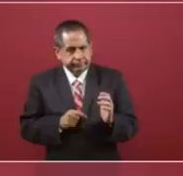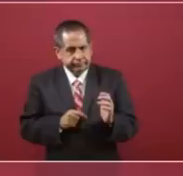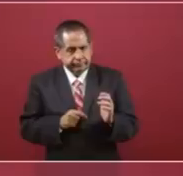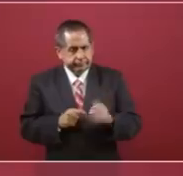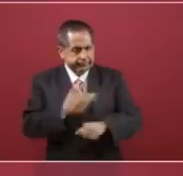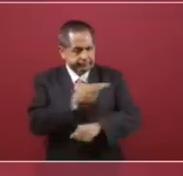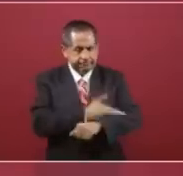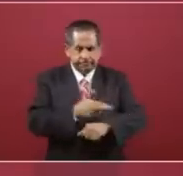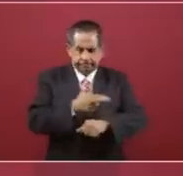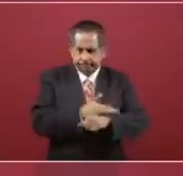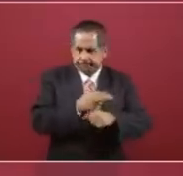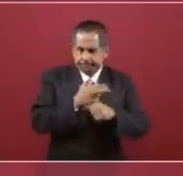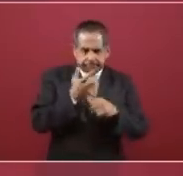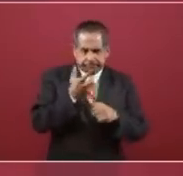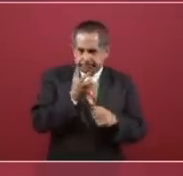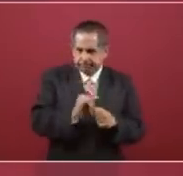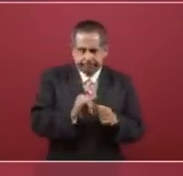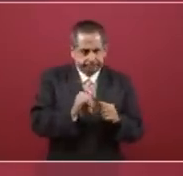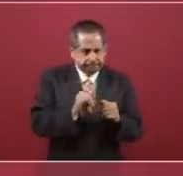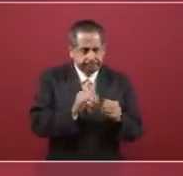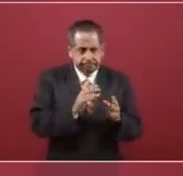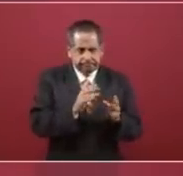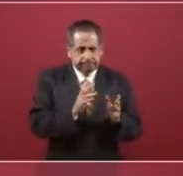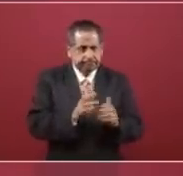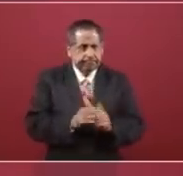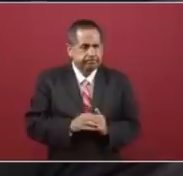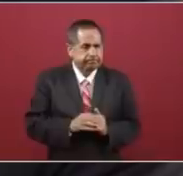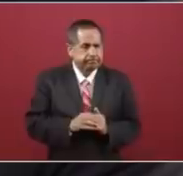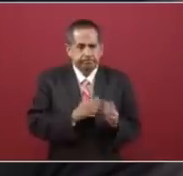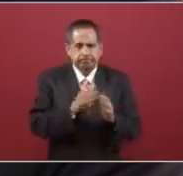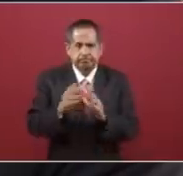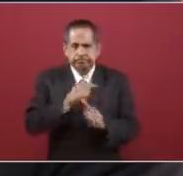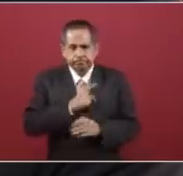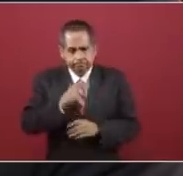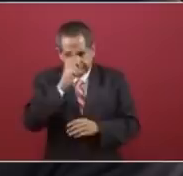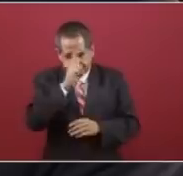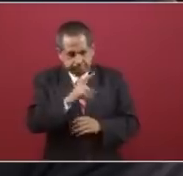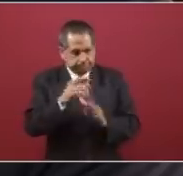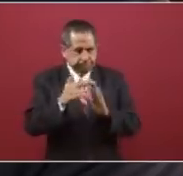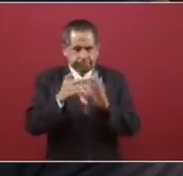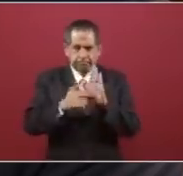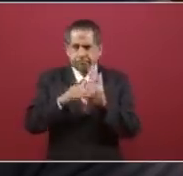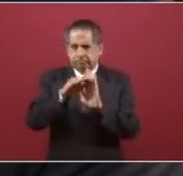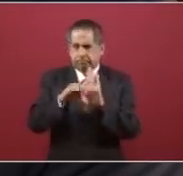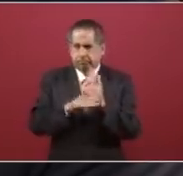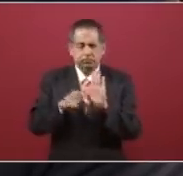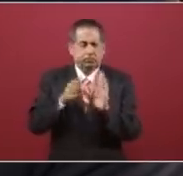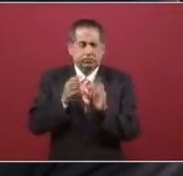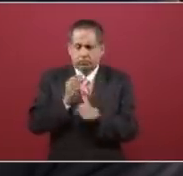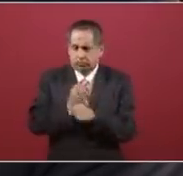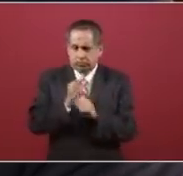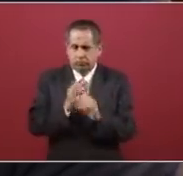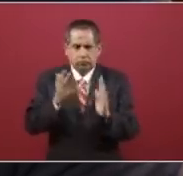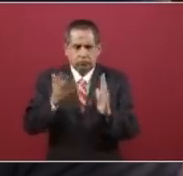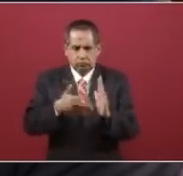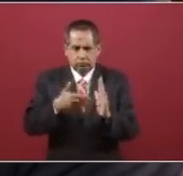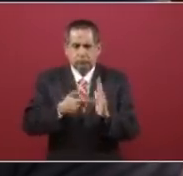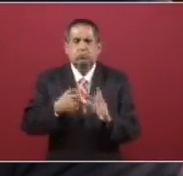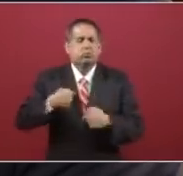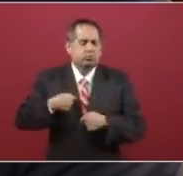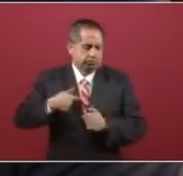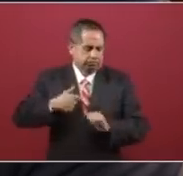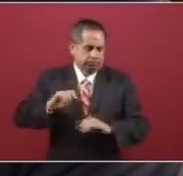procedimientos, eh, ser respetuosos del marco legal. Ese fue mi